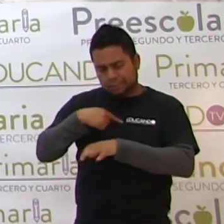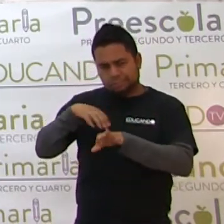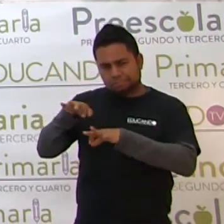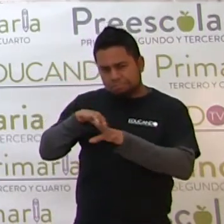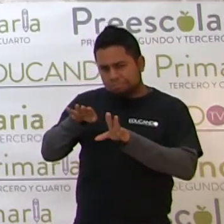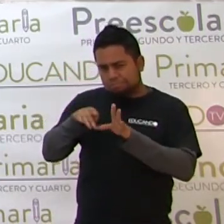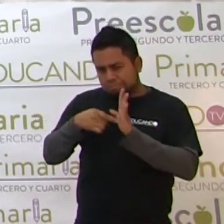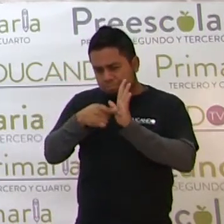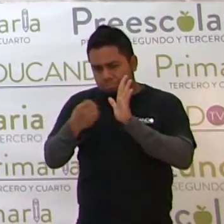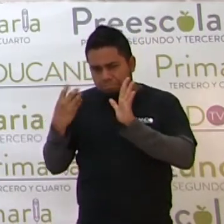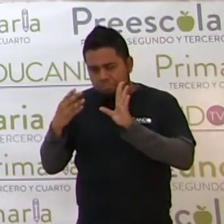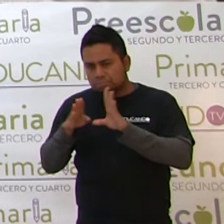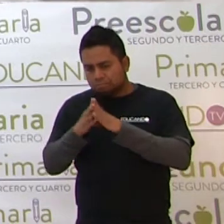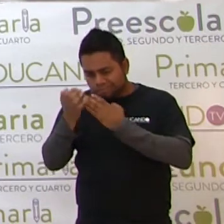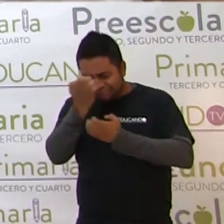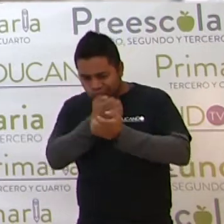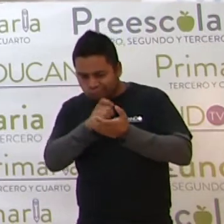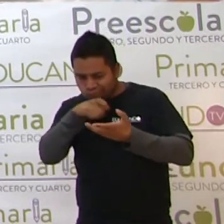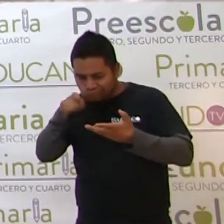trabajo.